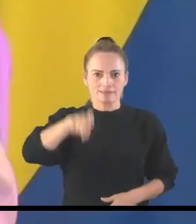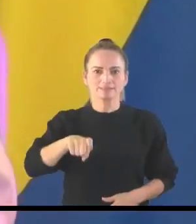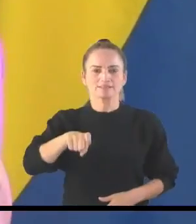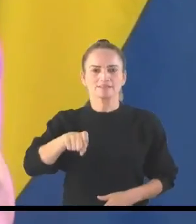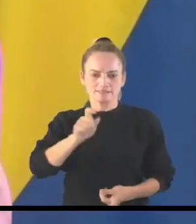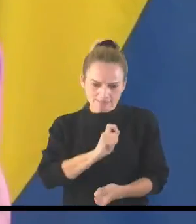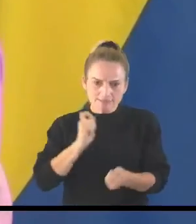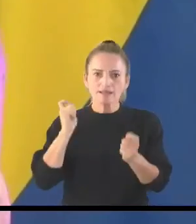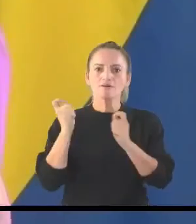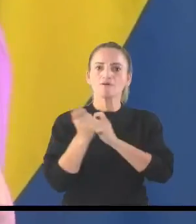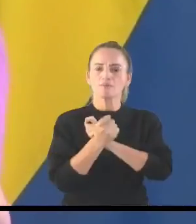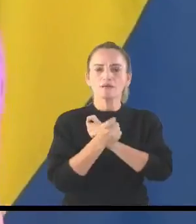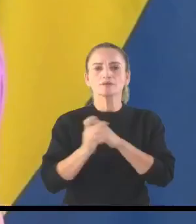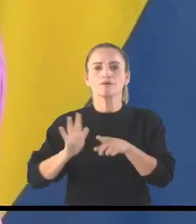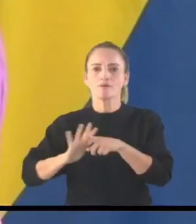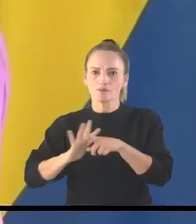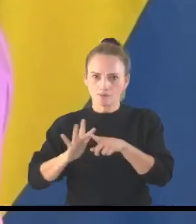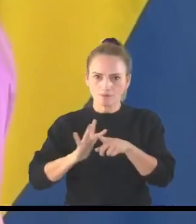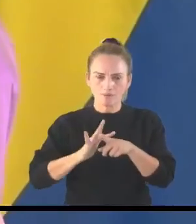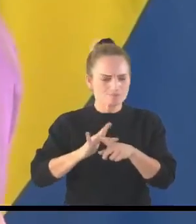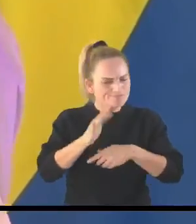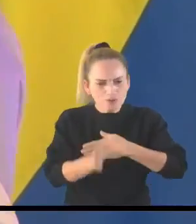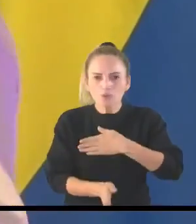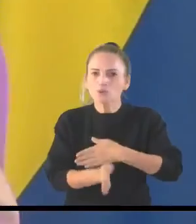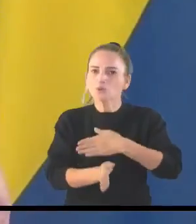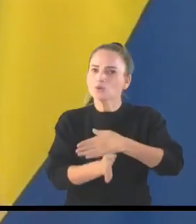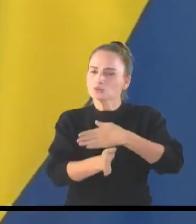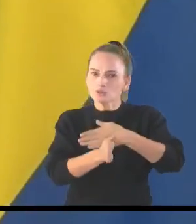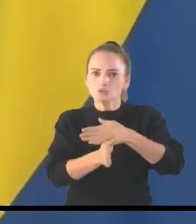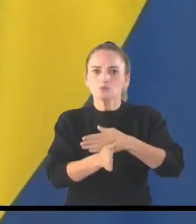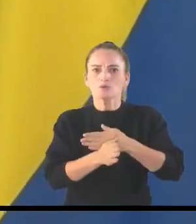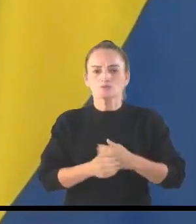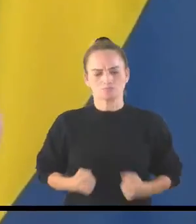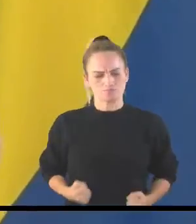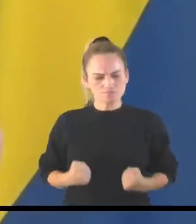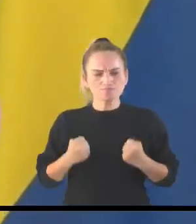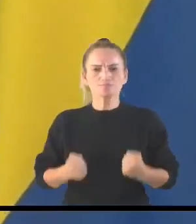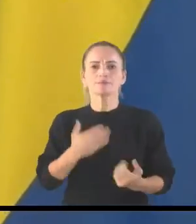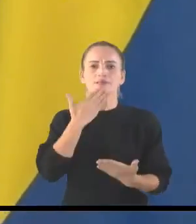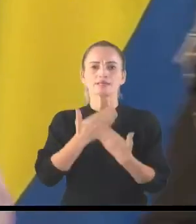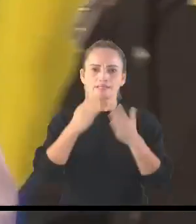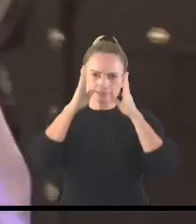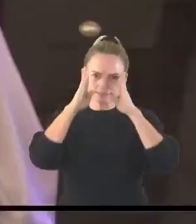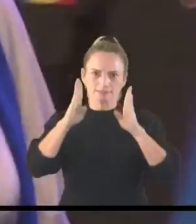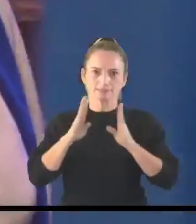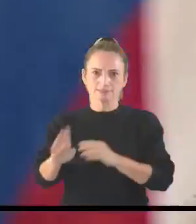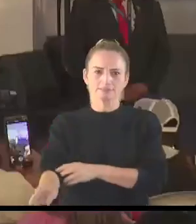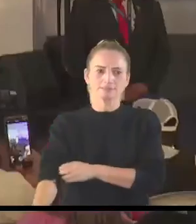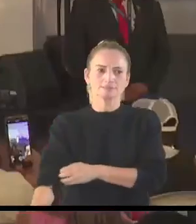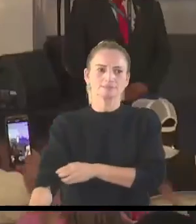necesita cambios. Vamos, mi gente, para adelante y no nos rendimos. Muchas gracias.